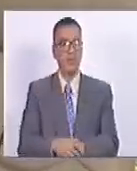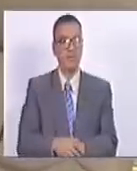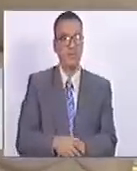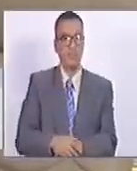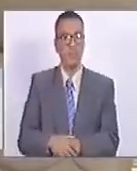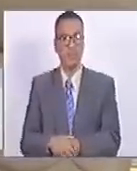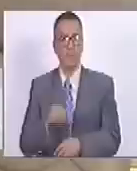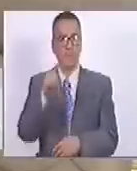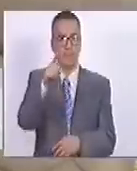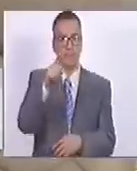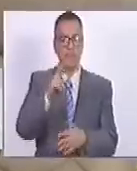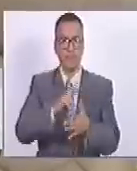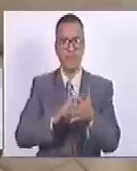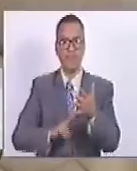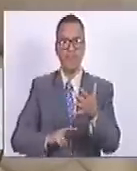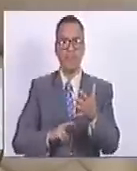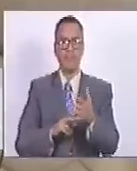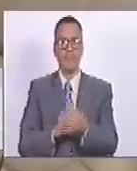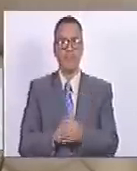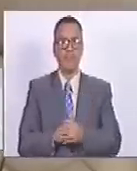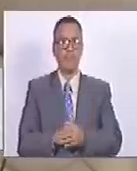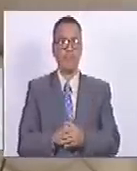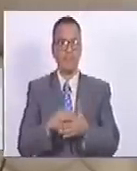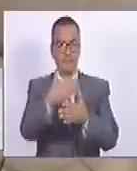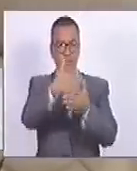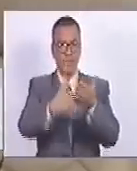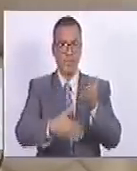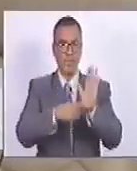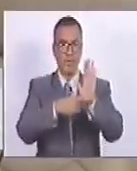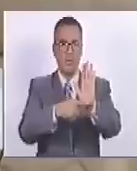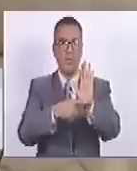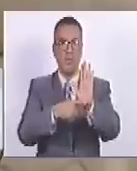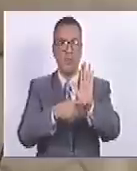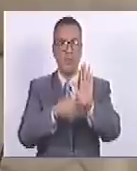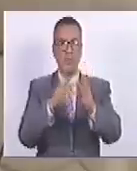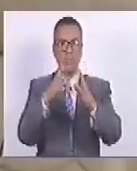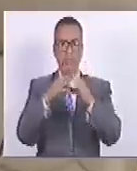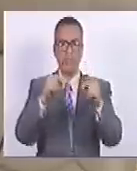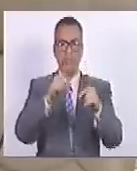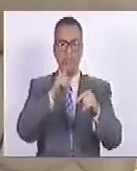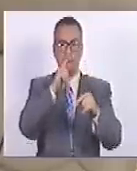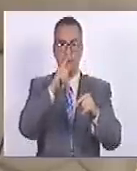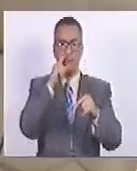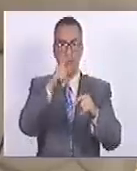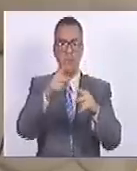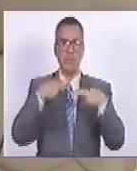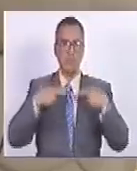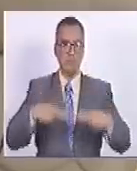Muestra de la imbecilidad humana.